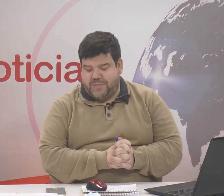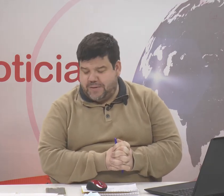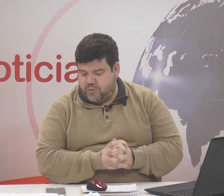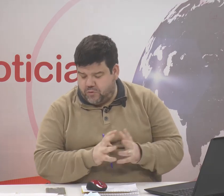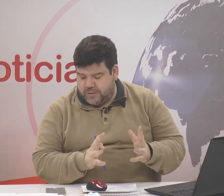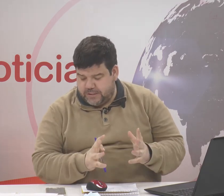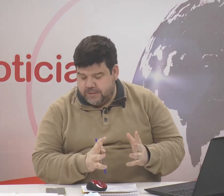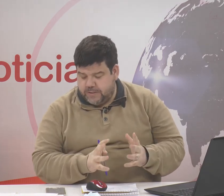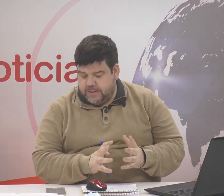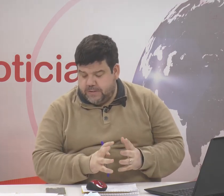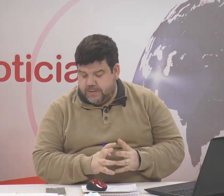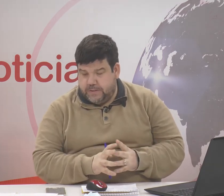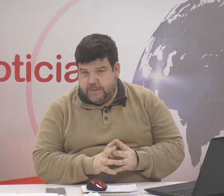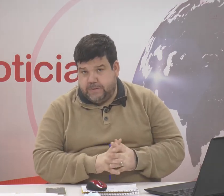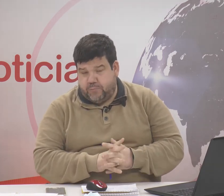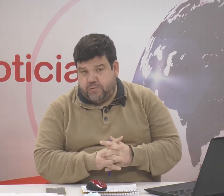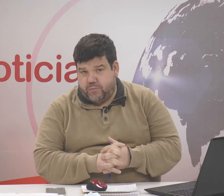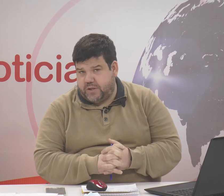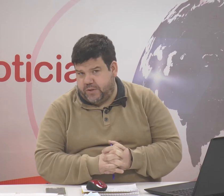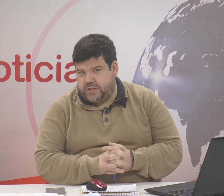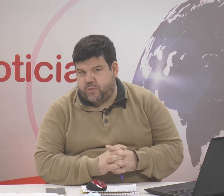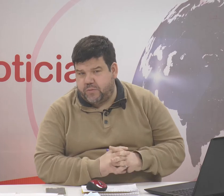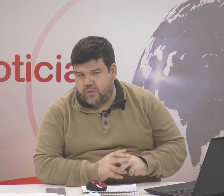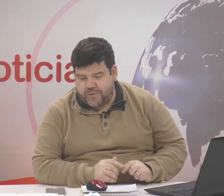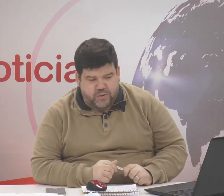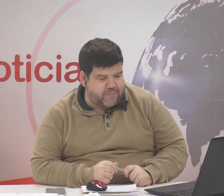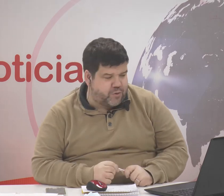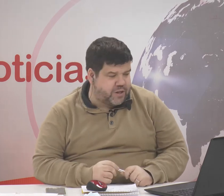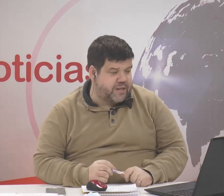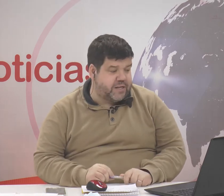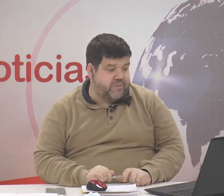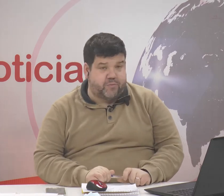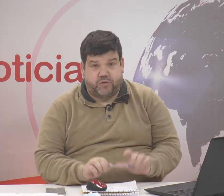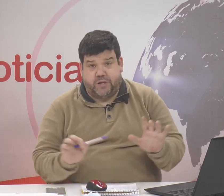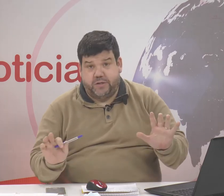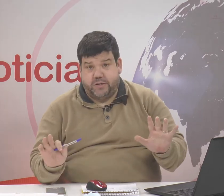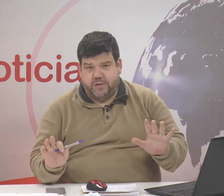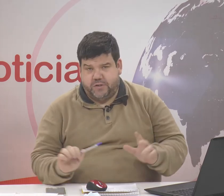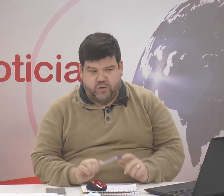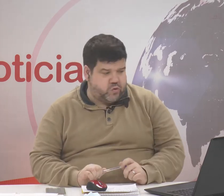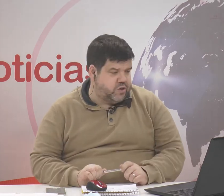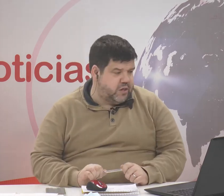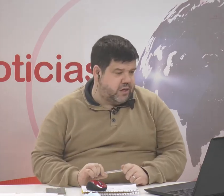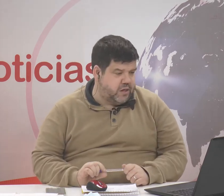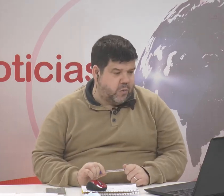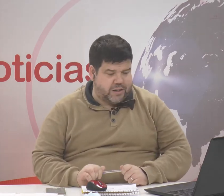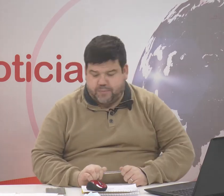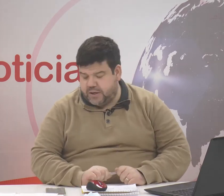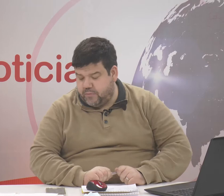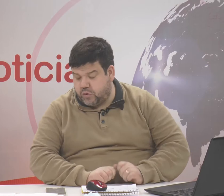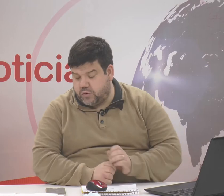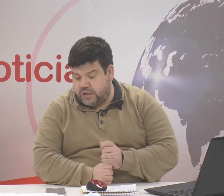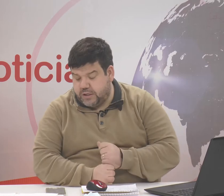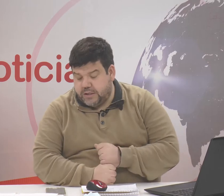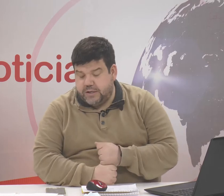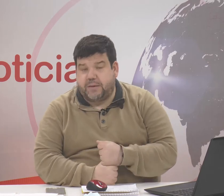última semana, por lo que, bueno, pues también se puede ver una mejoría importante la semana próxima, si todo sigue igual también